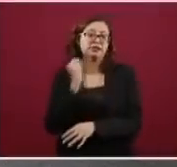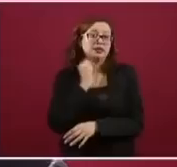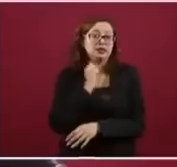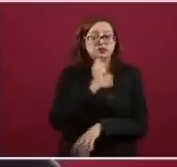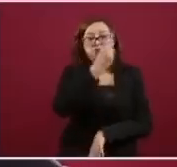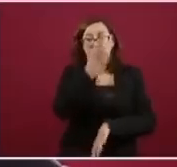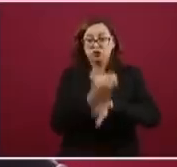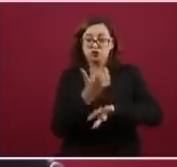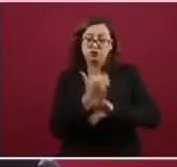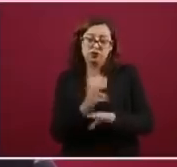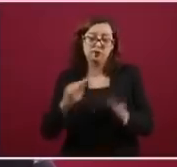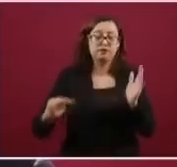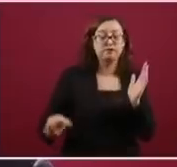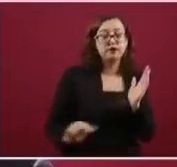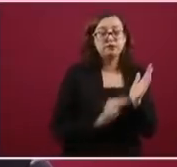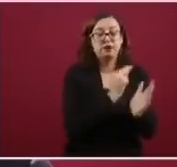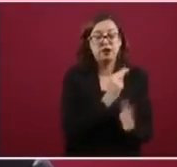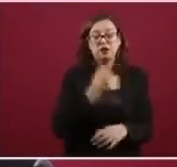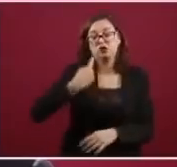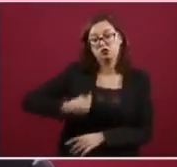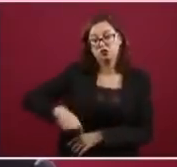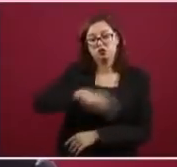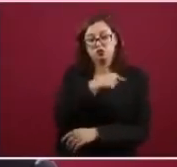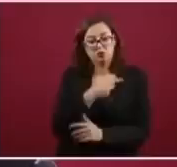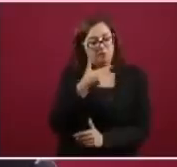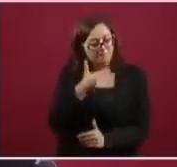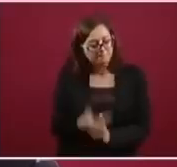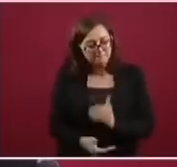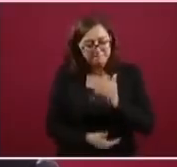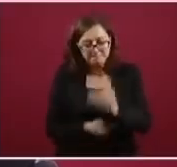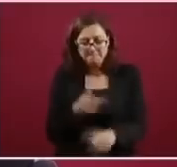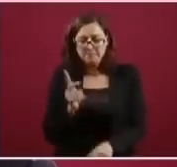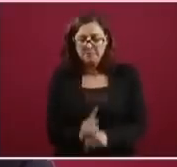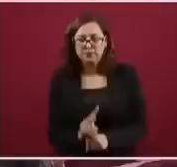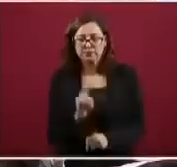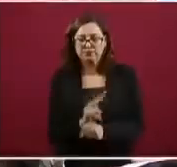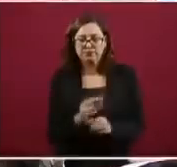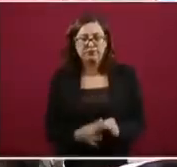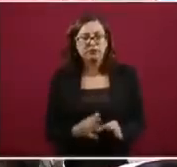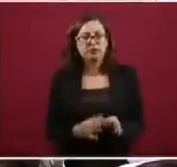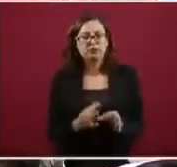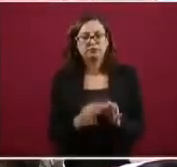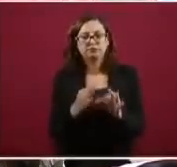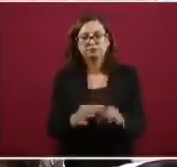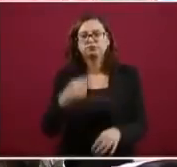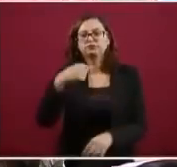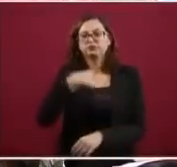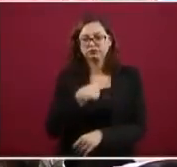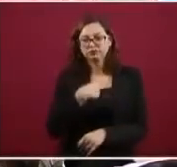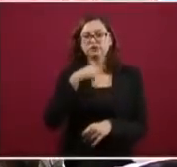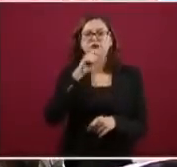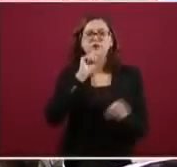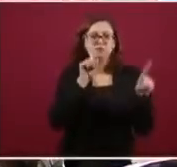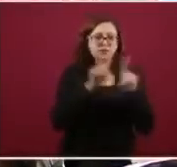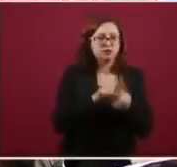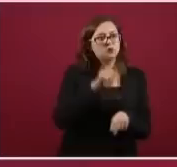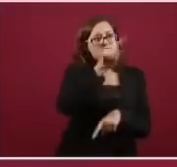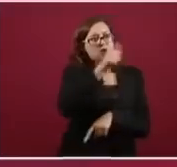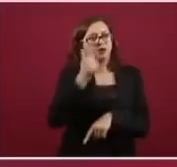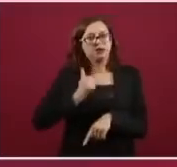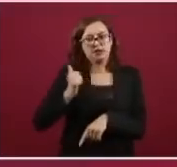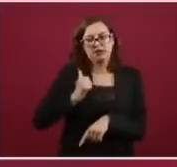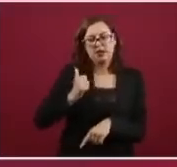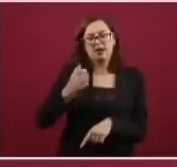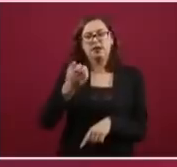eeuu nosotros estamos dándole seguimiento a todo el proceso de manera puntual yo he hablado tanto como mis pares de canadá como de